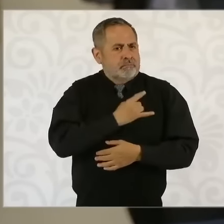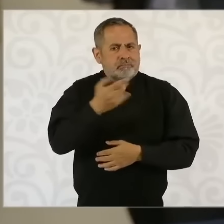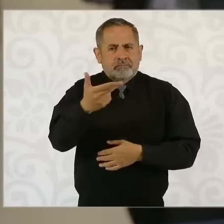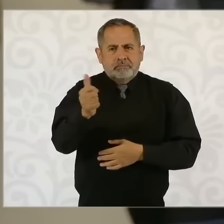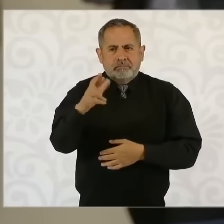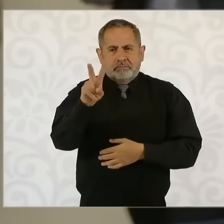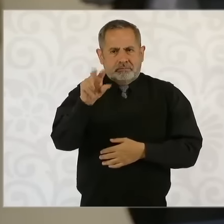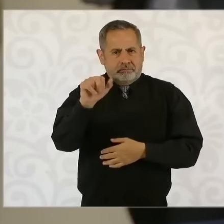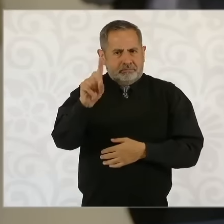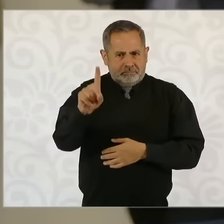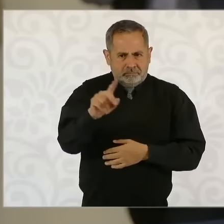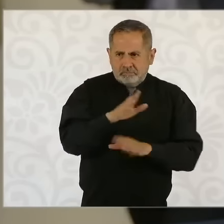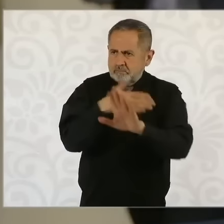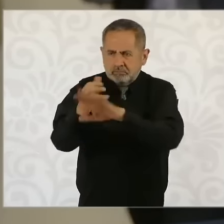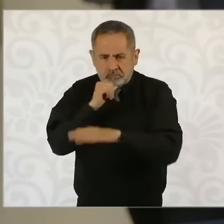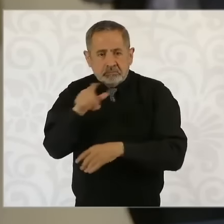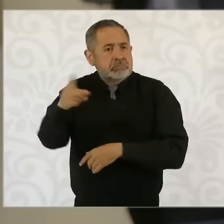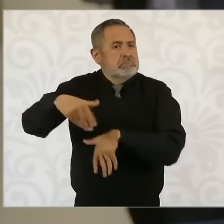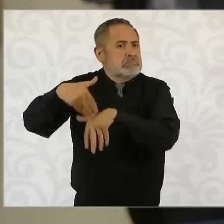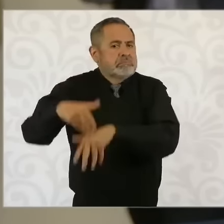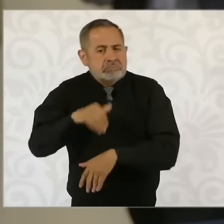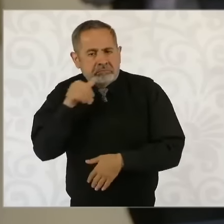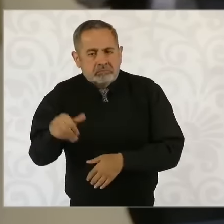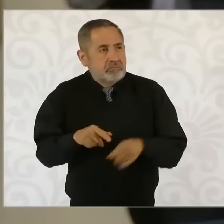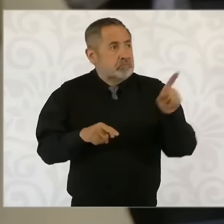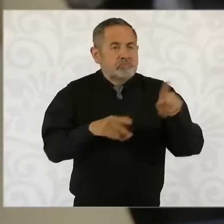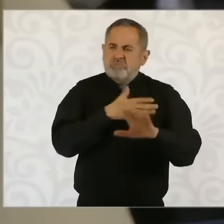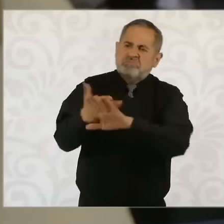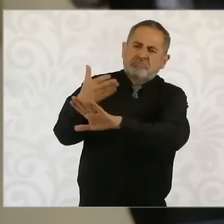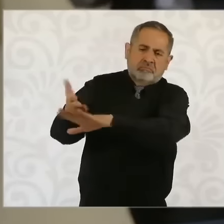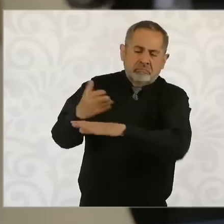no están acatando sus instrucciones pues que atentan contra las libertades?